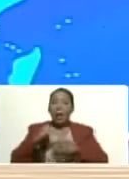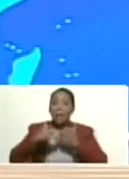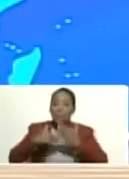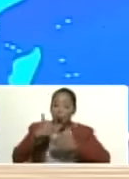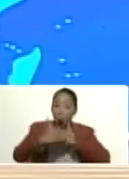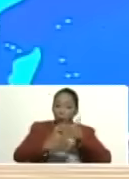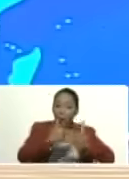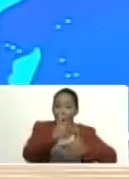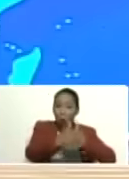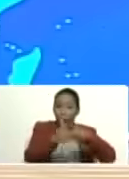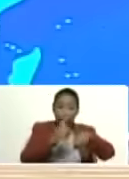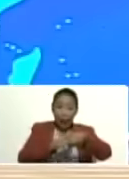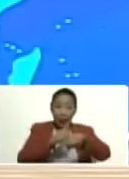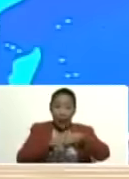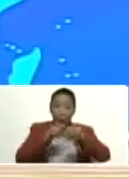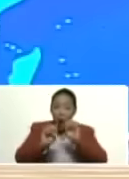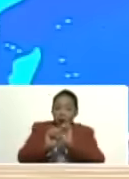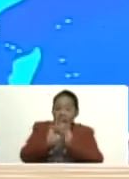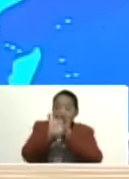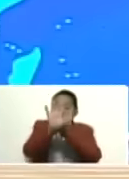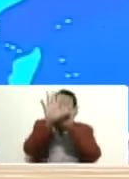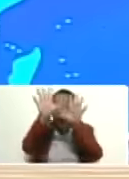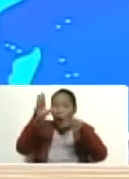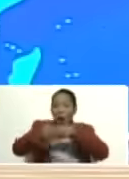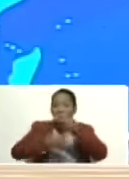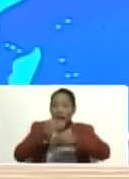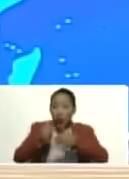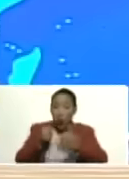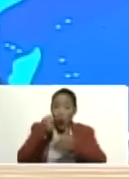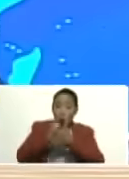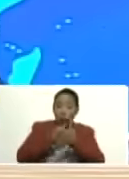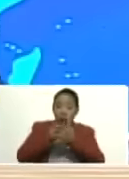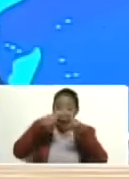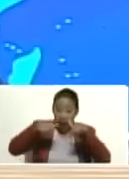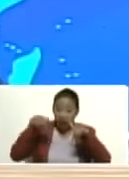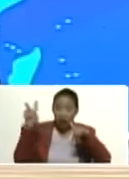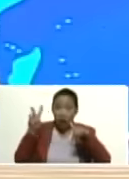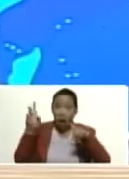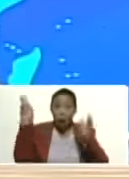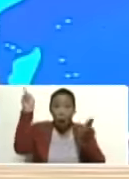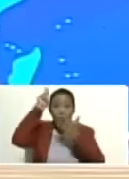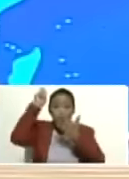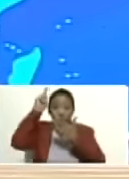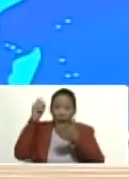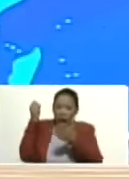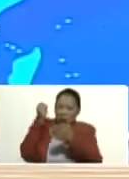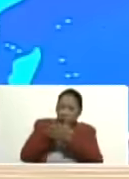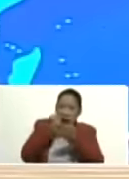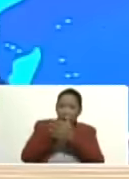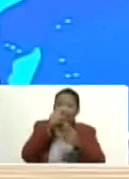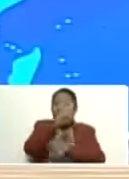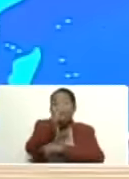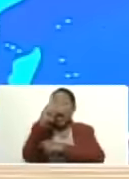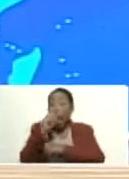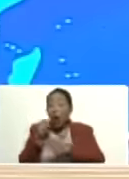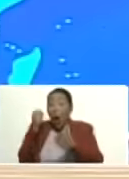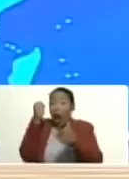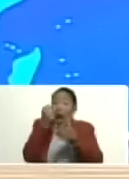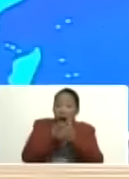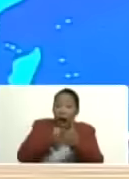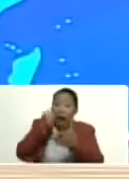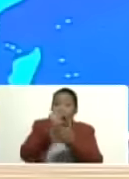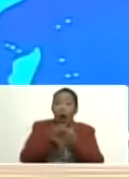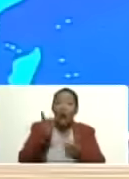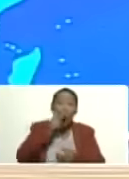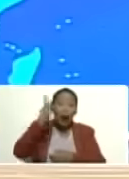del tiempo, de los siglos, en medio de grandes luchas. En Venezuela, nuestros indios caribes lucharon más de 100 años, nuestro gran cacique